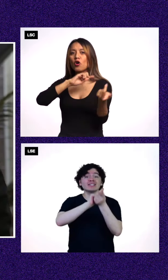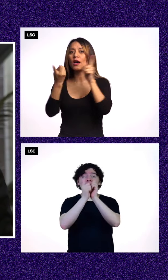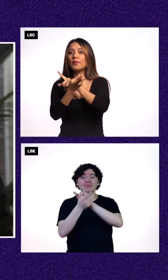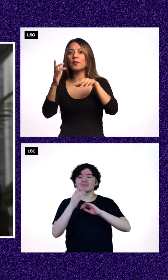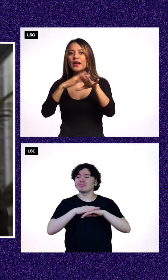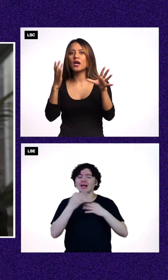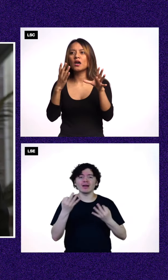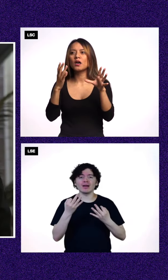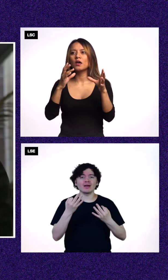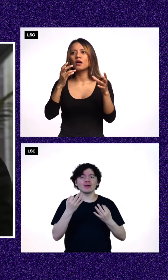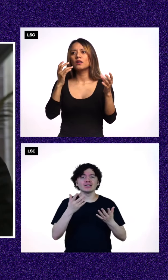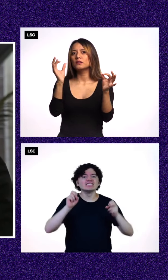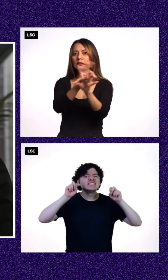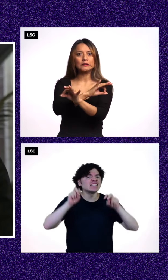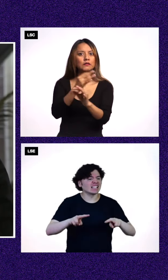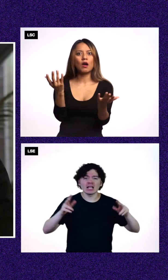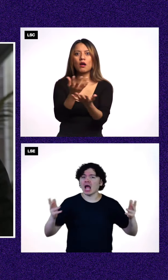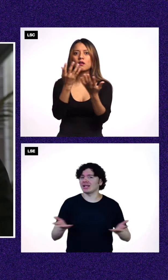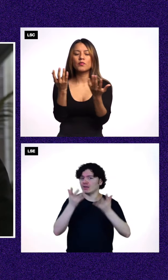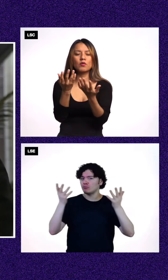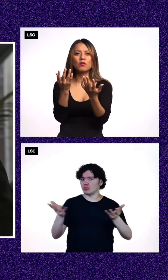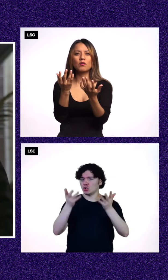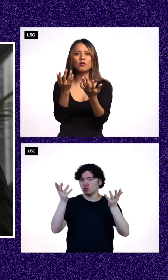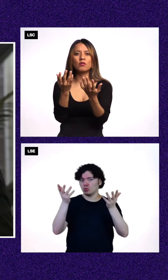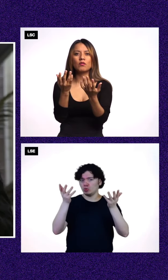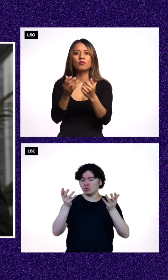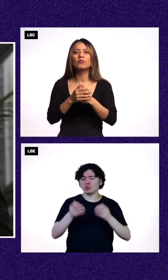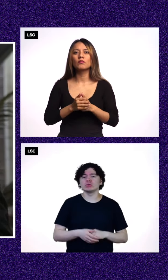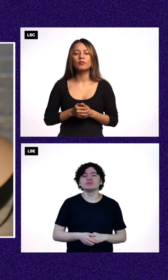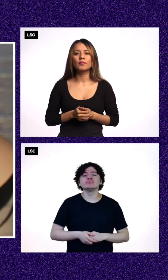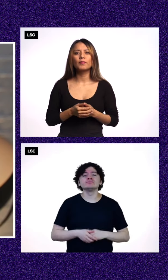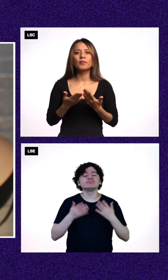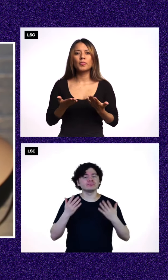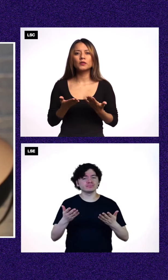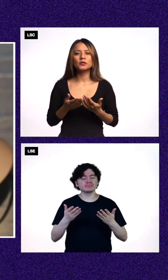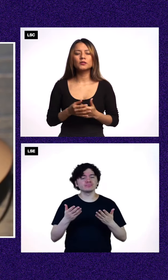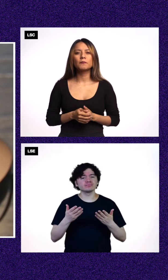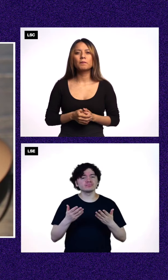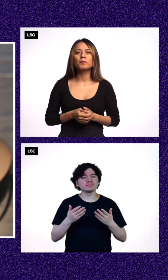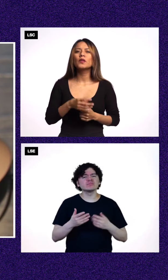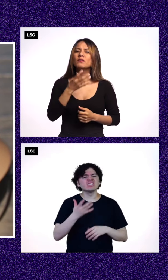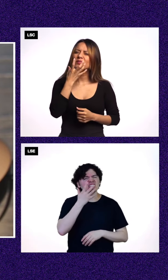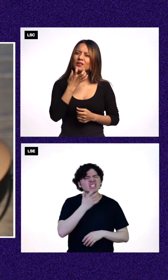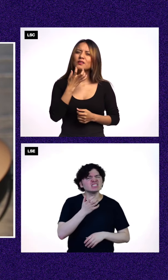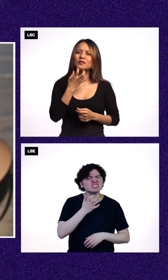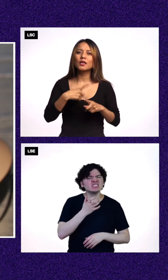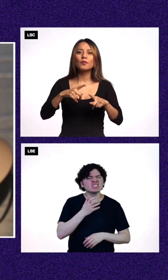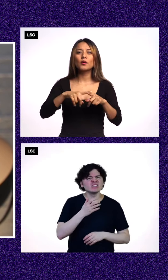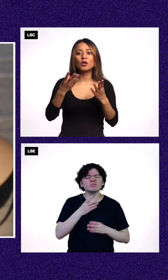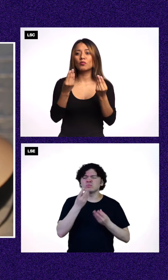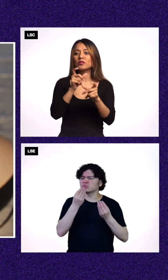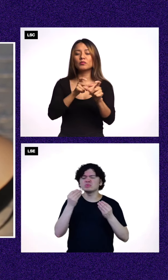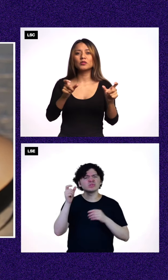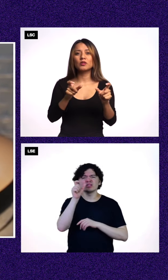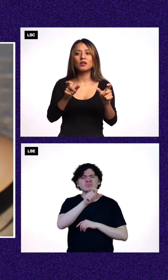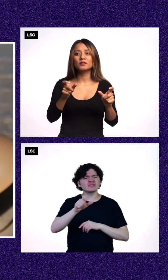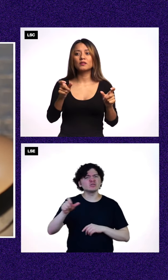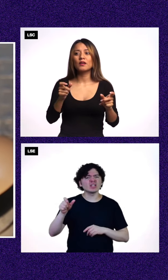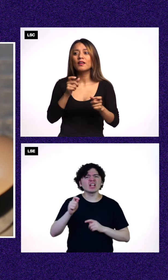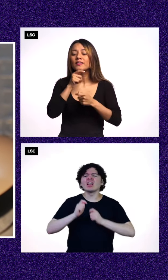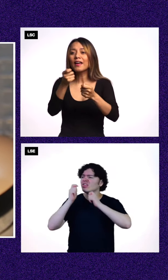desánimo. Descorazonado. Desalentar. Tristemente, esa es la diferencia entre dar ánimo y no entender